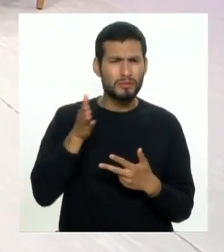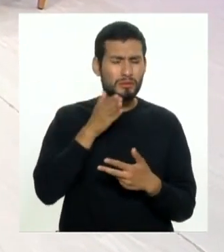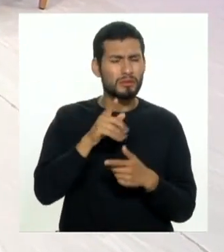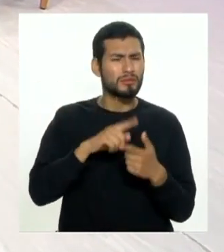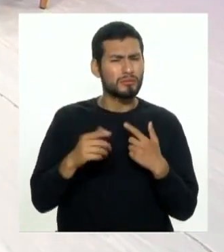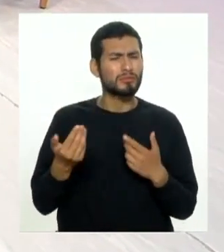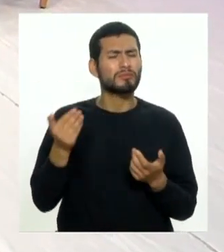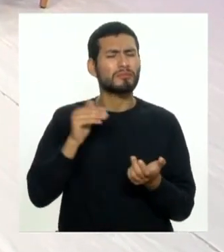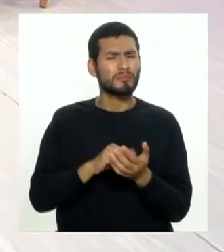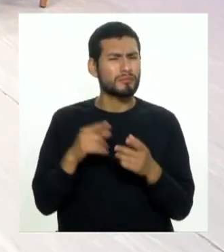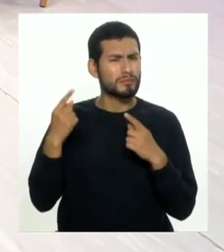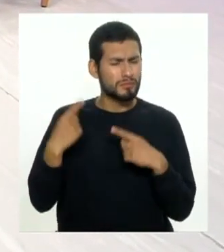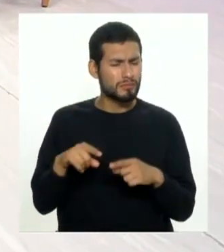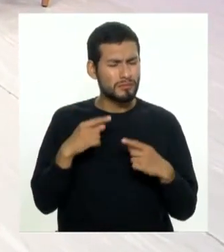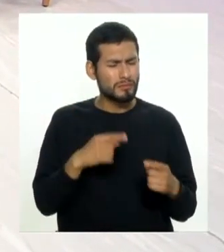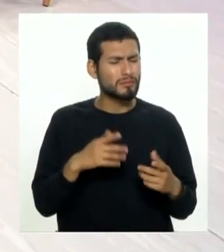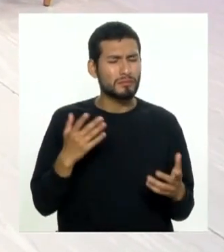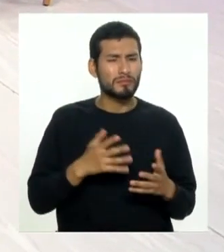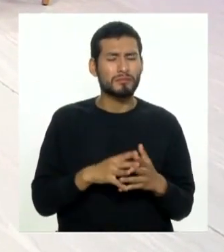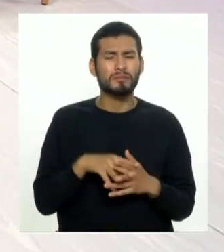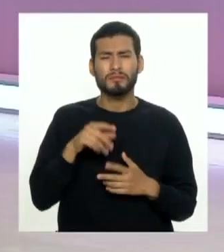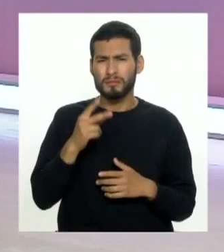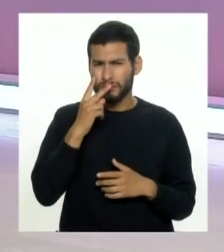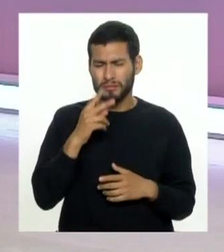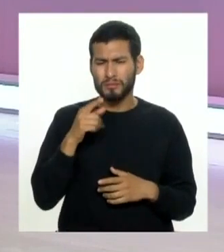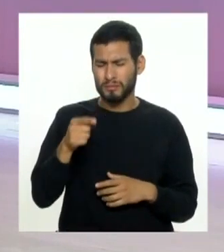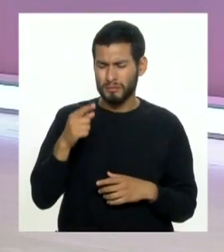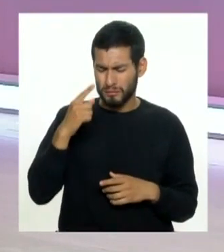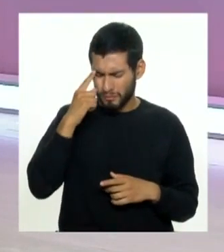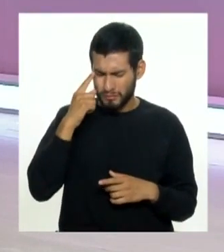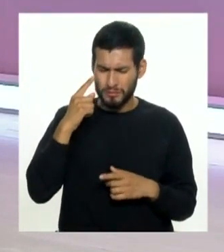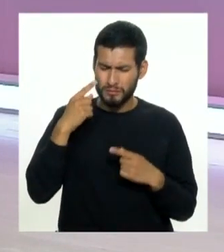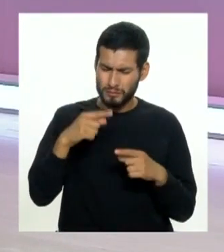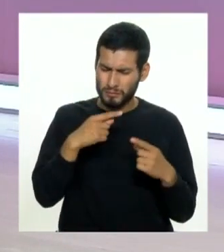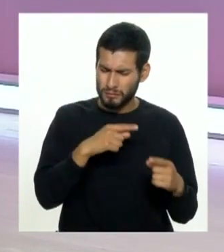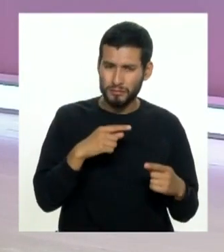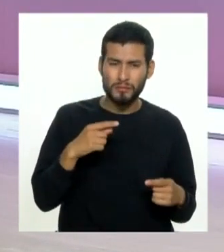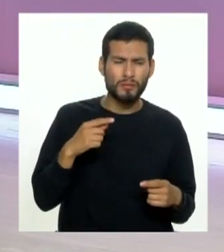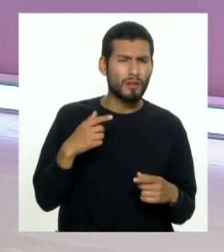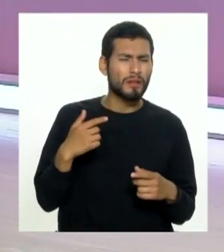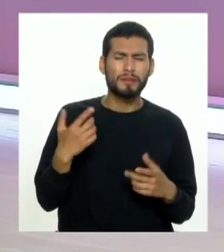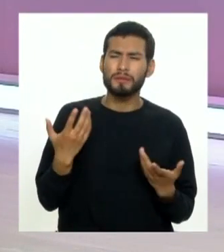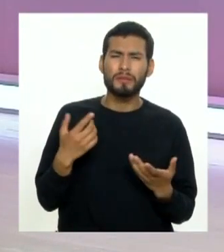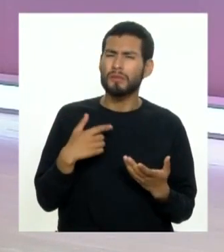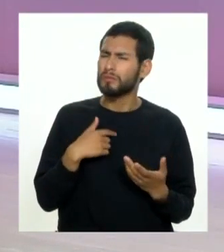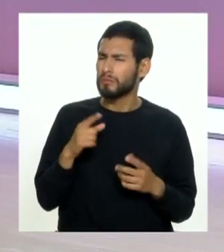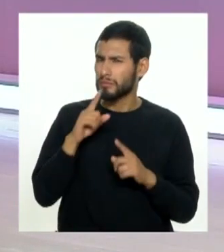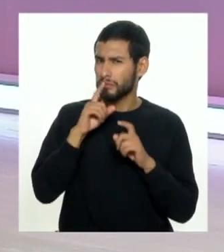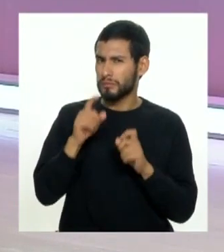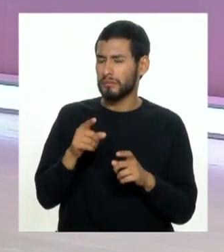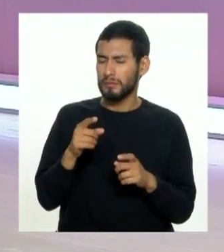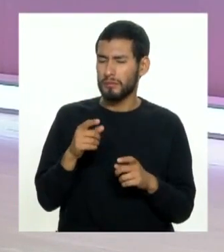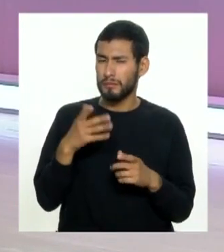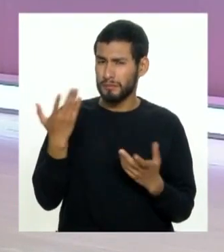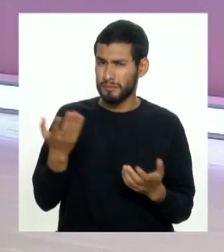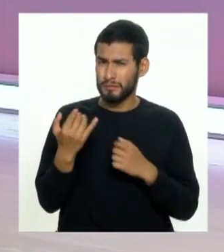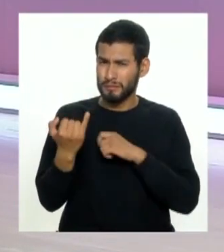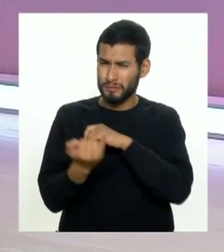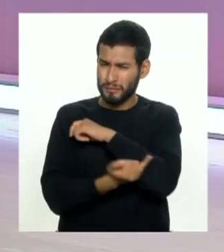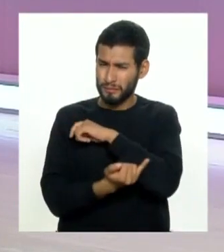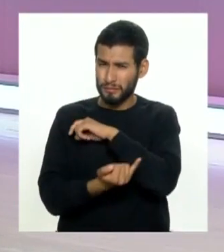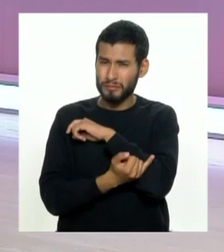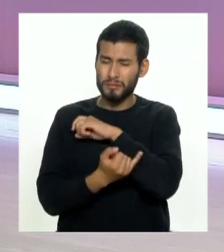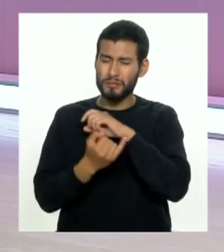caer en lo que es, digamos, presentando esos cuadros. Mi pregunta es, ¿hay un instituto donde